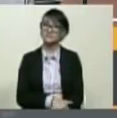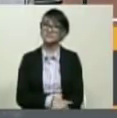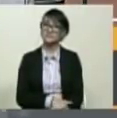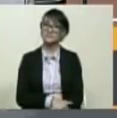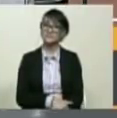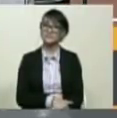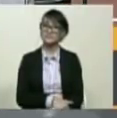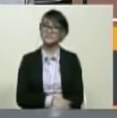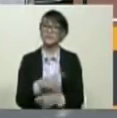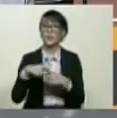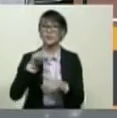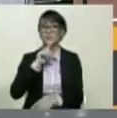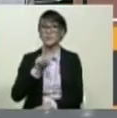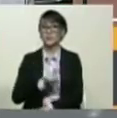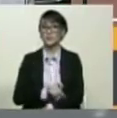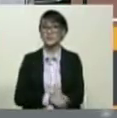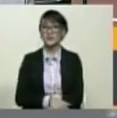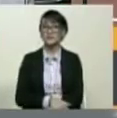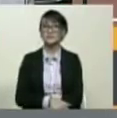Siguiente pregunta.